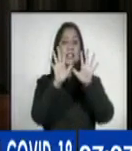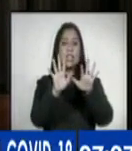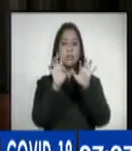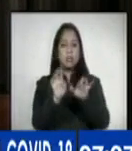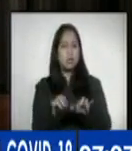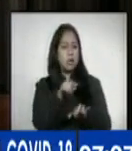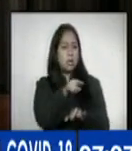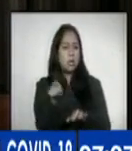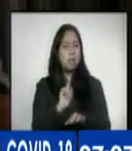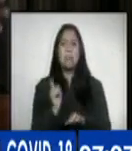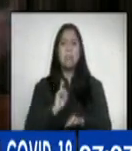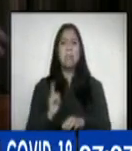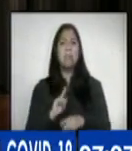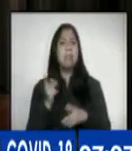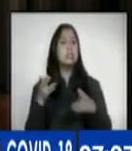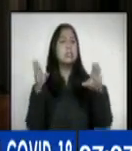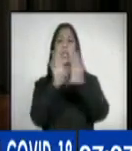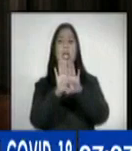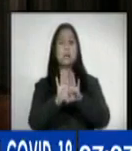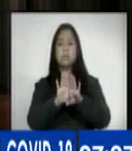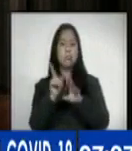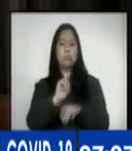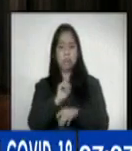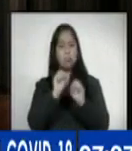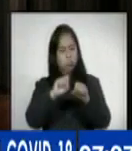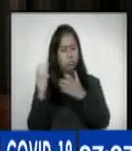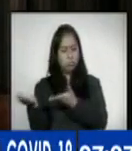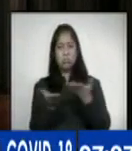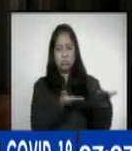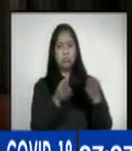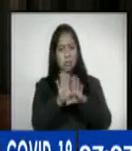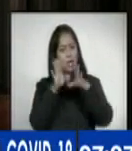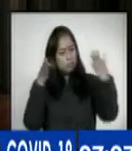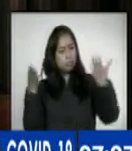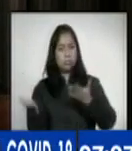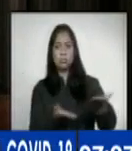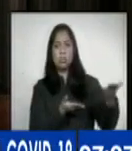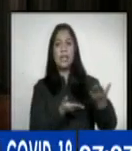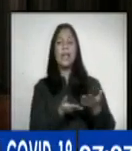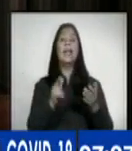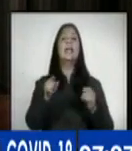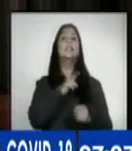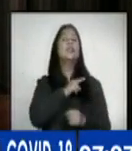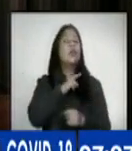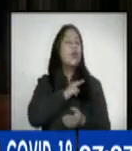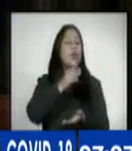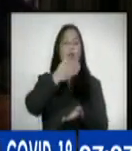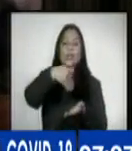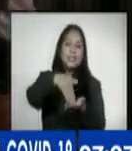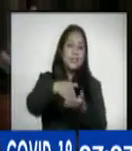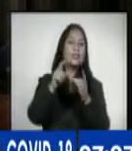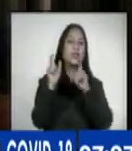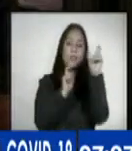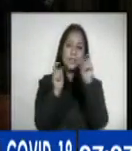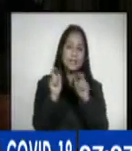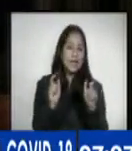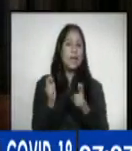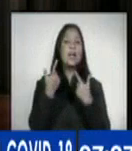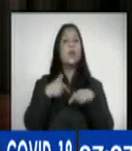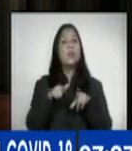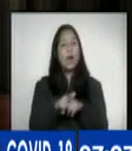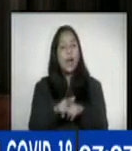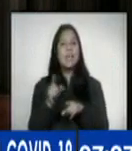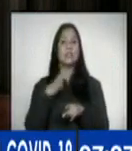no tiene por qué cerrar, la puede abrir. El tema es cerrar los centros comerciales, los lugares en donde